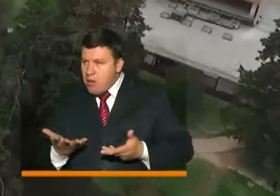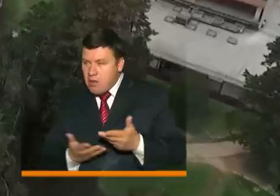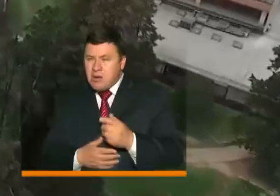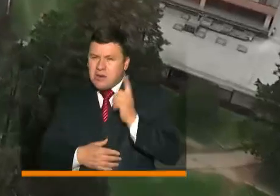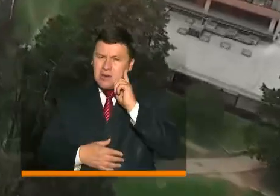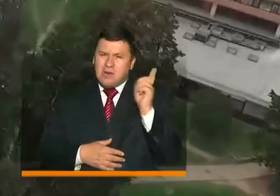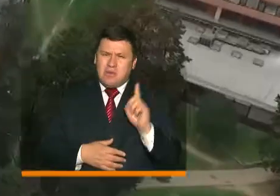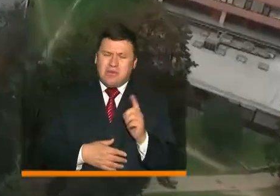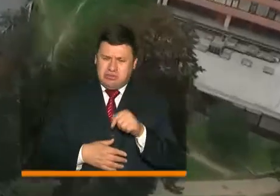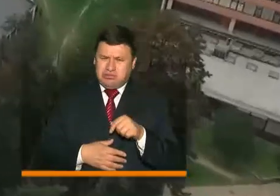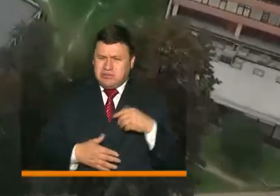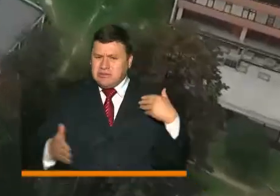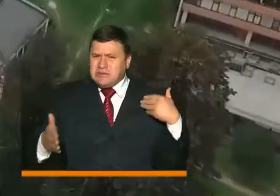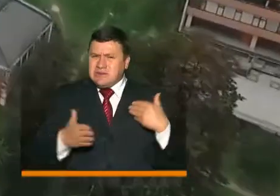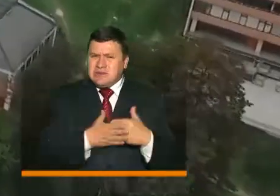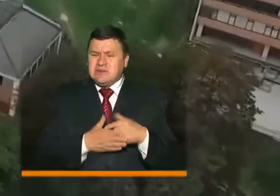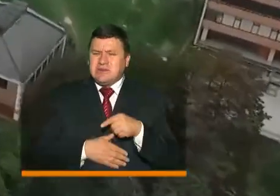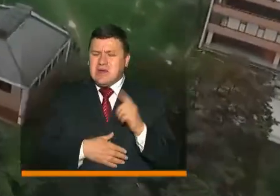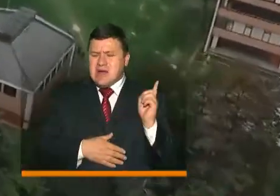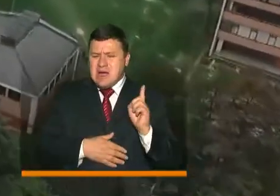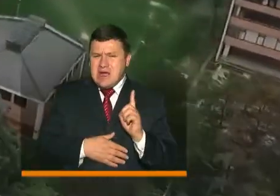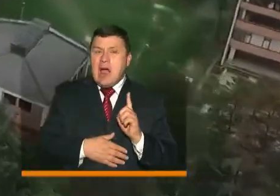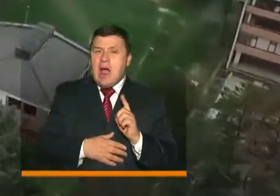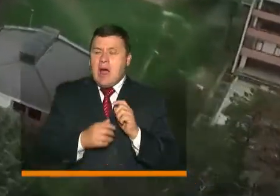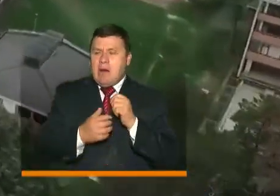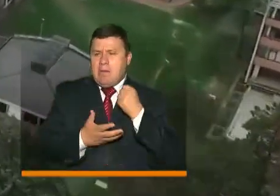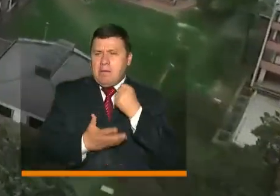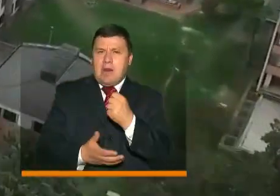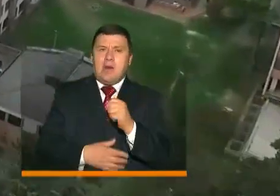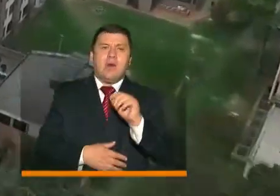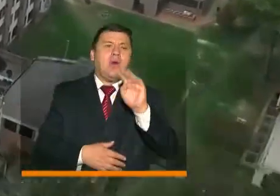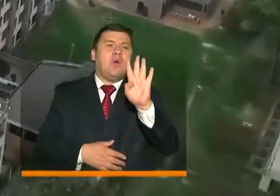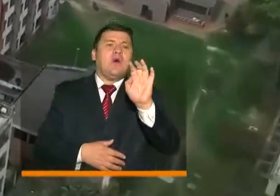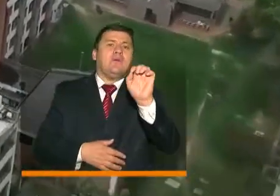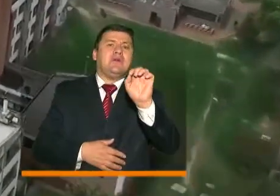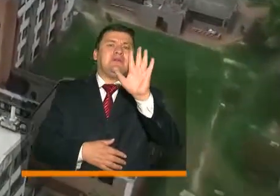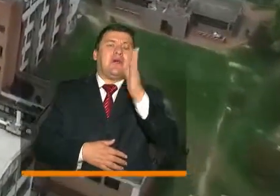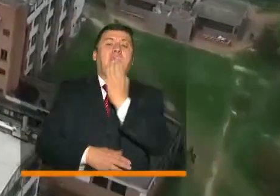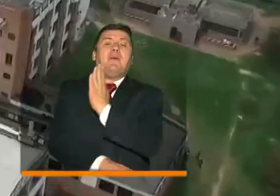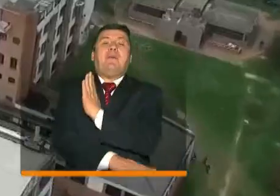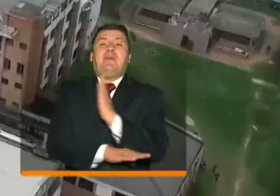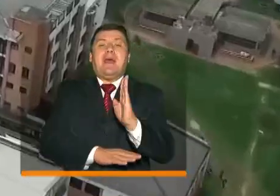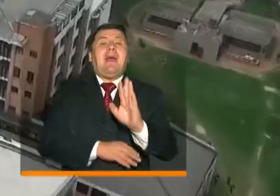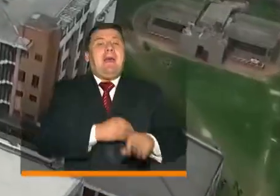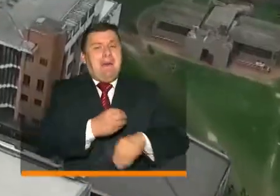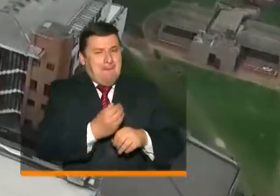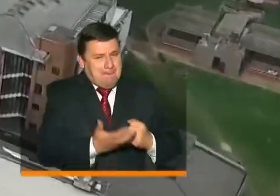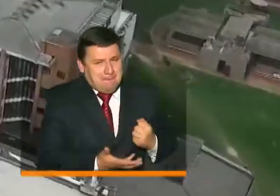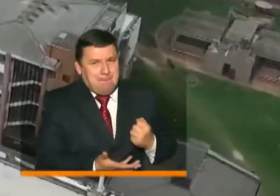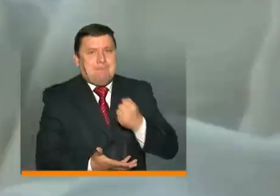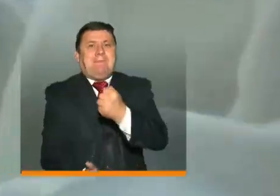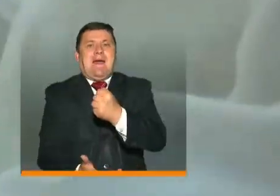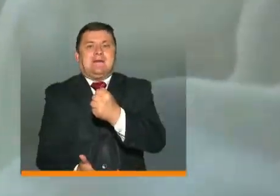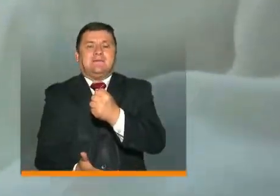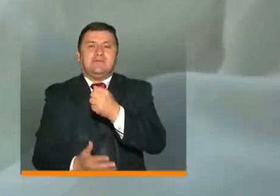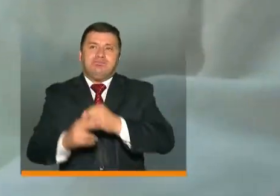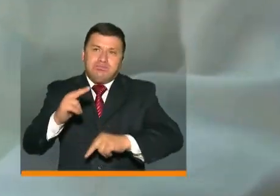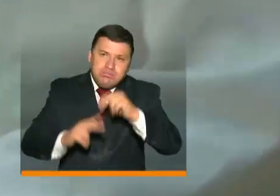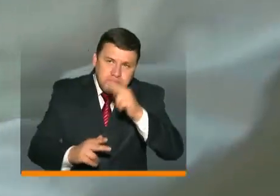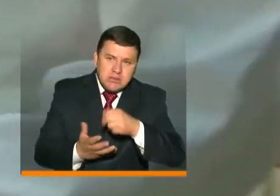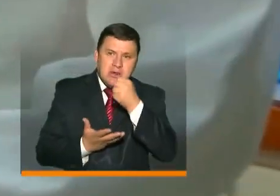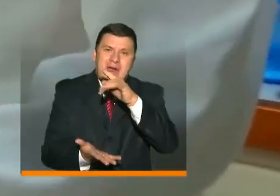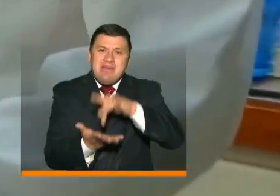las instituciones de educación superior públicas recibirán 4.5 billones adicionales para infraestructura, sanear